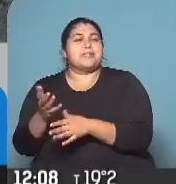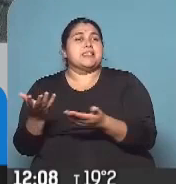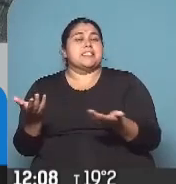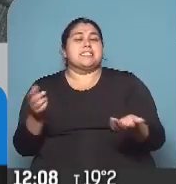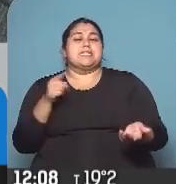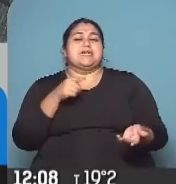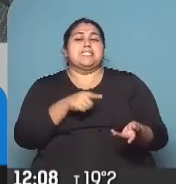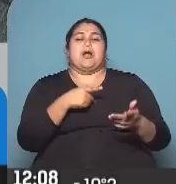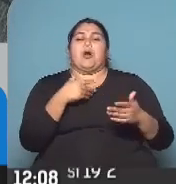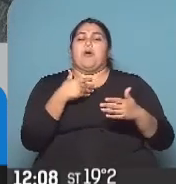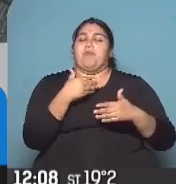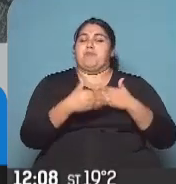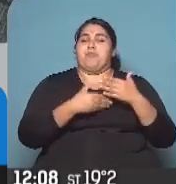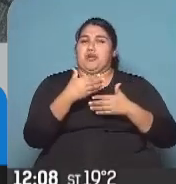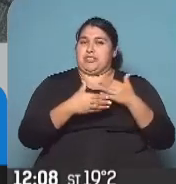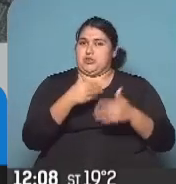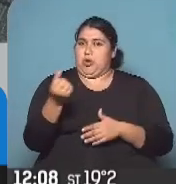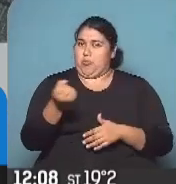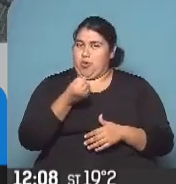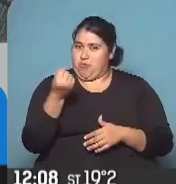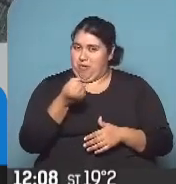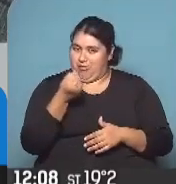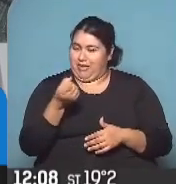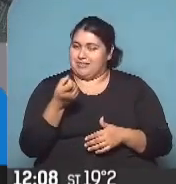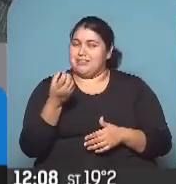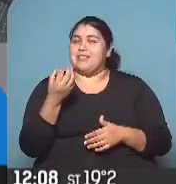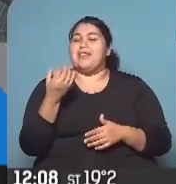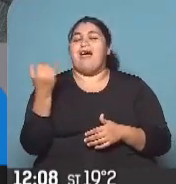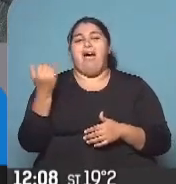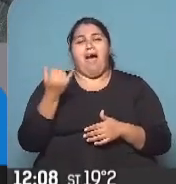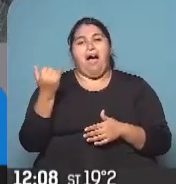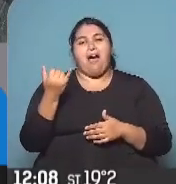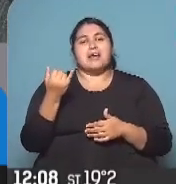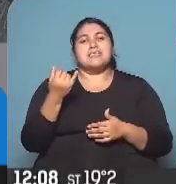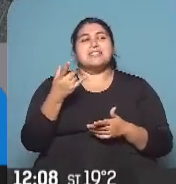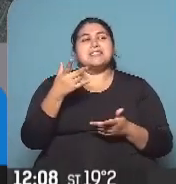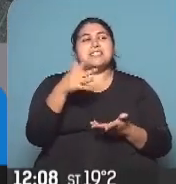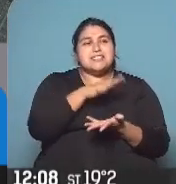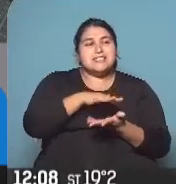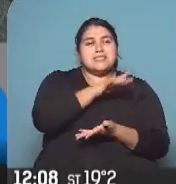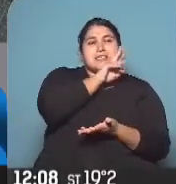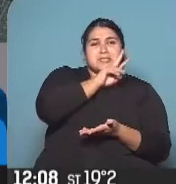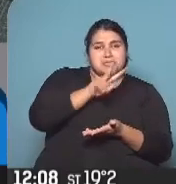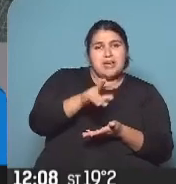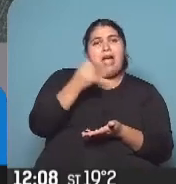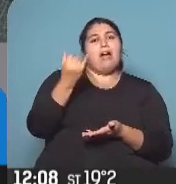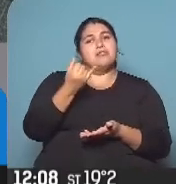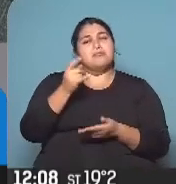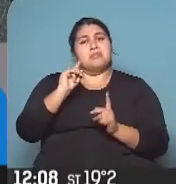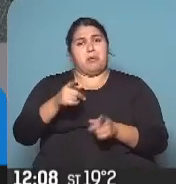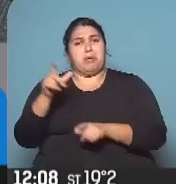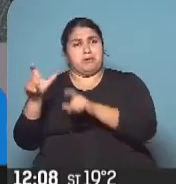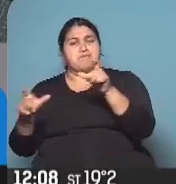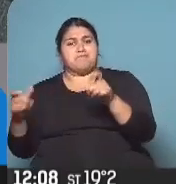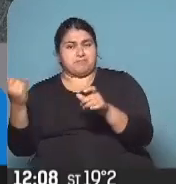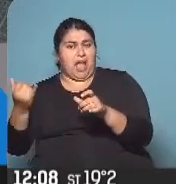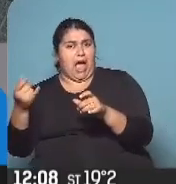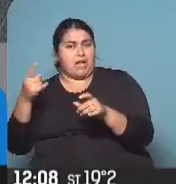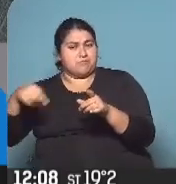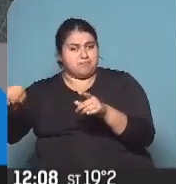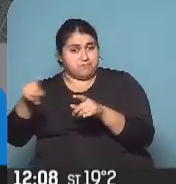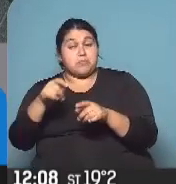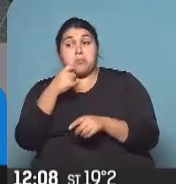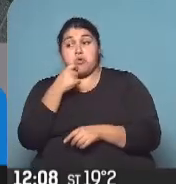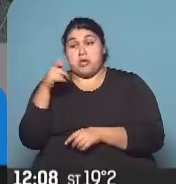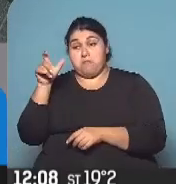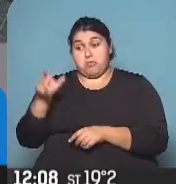y es un proceso que trasciende a las partes y afecta a toda la comunidad. Por eso, así como la expresidenta, por ser quien